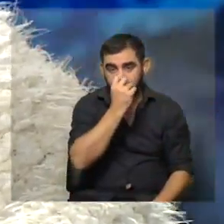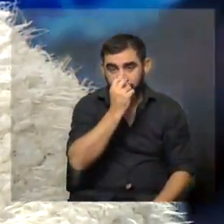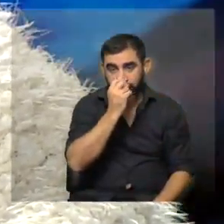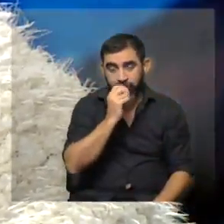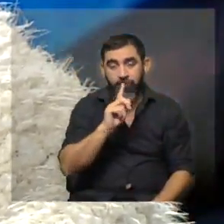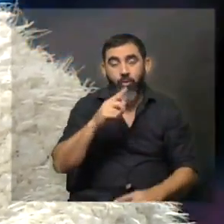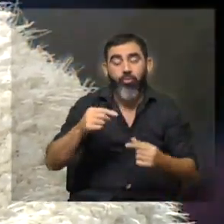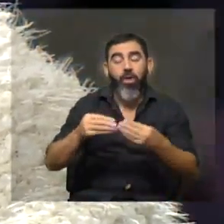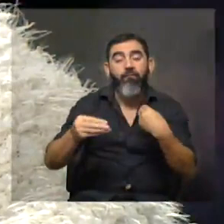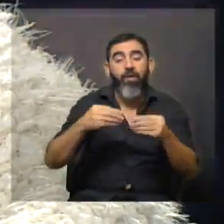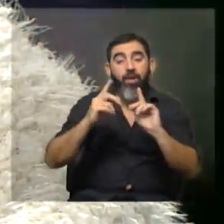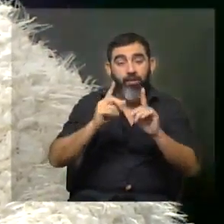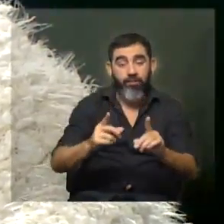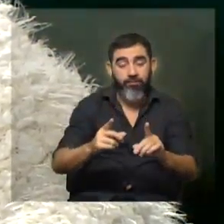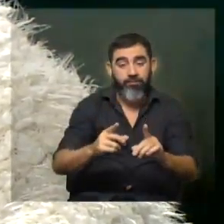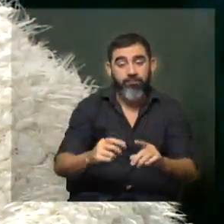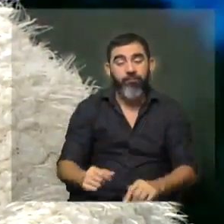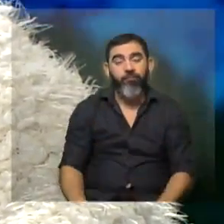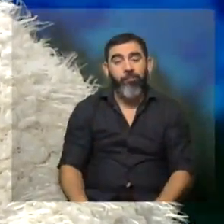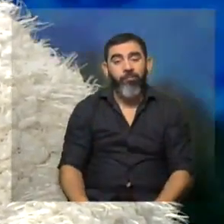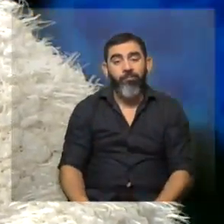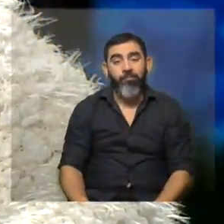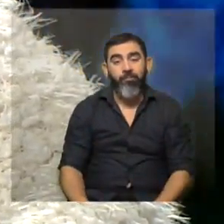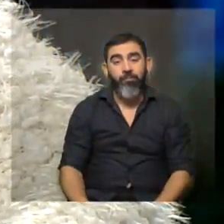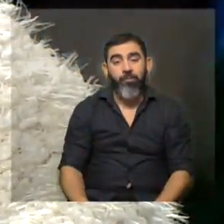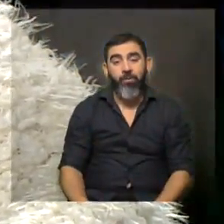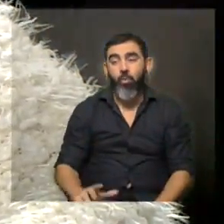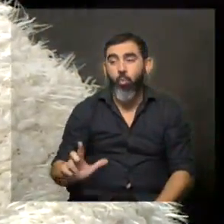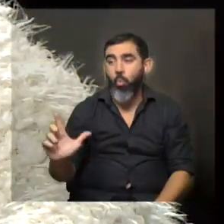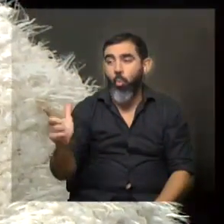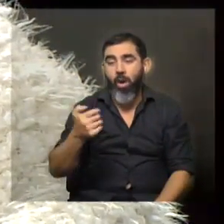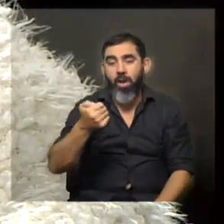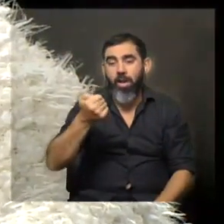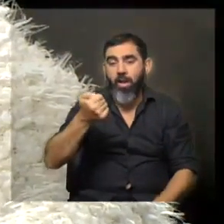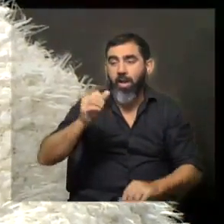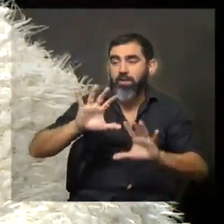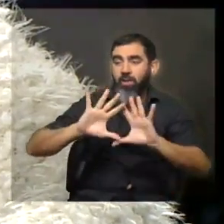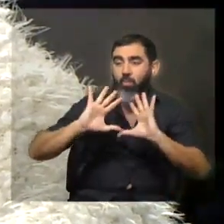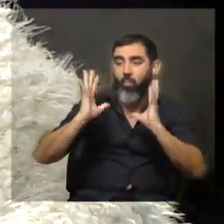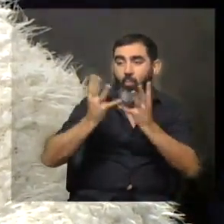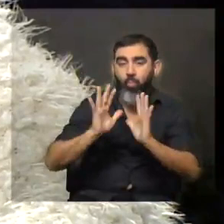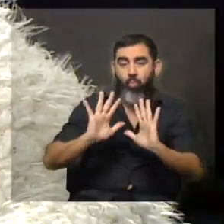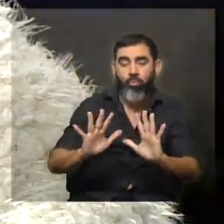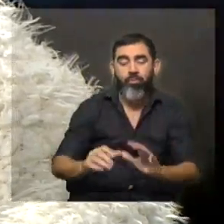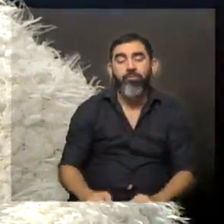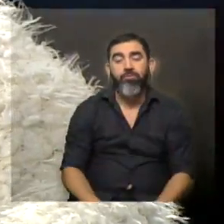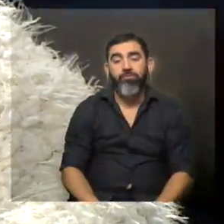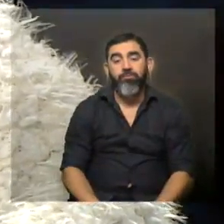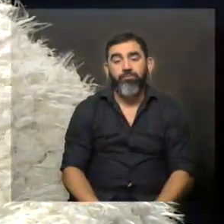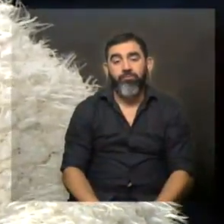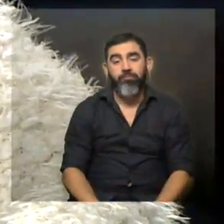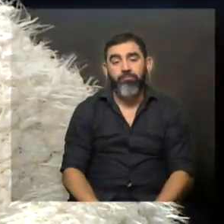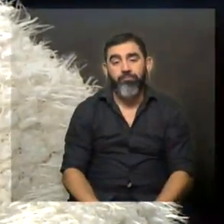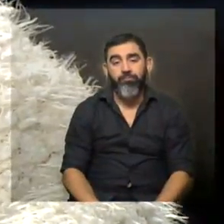partes blandas. Por lo tanto, es algo inédito, bastante poco común en paleontología y debe